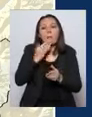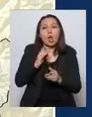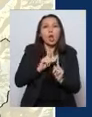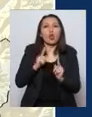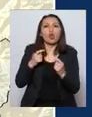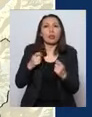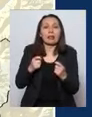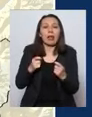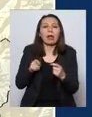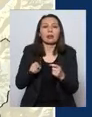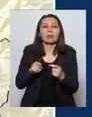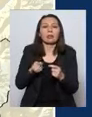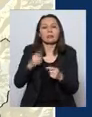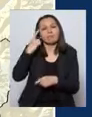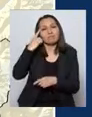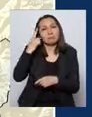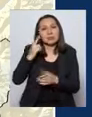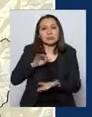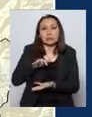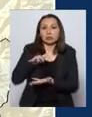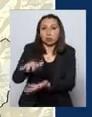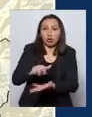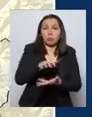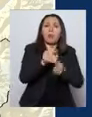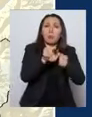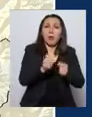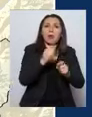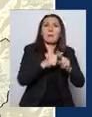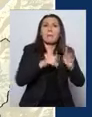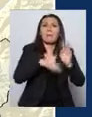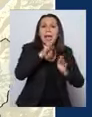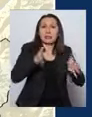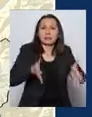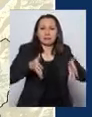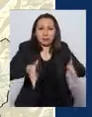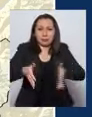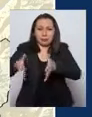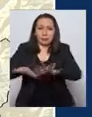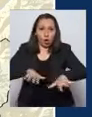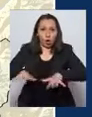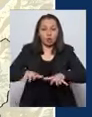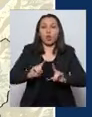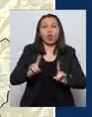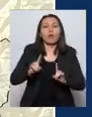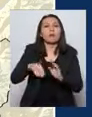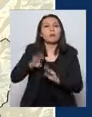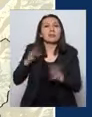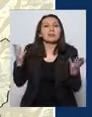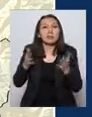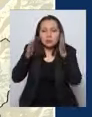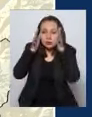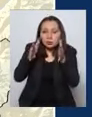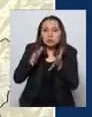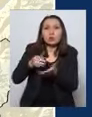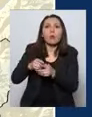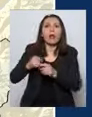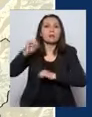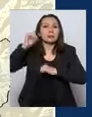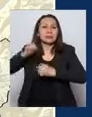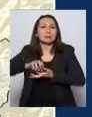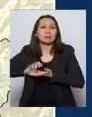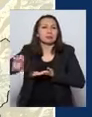el la entrega mayorista de productos sino fundamentalmente a distribuidores